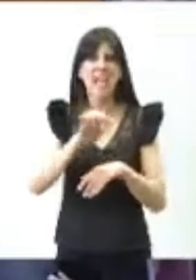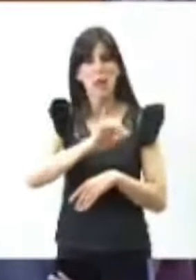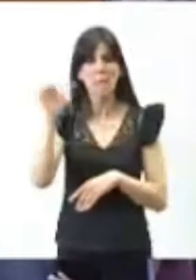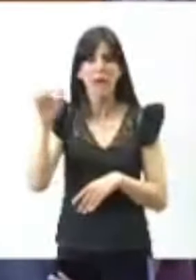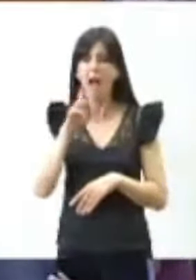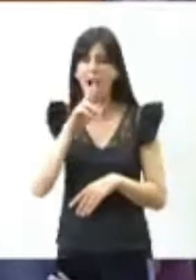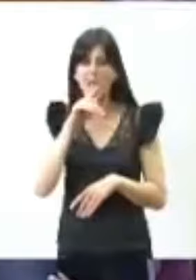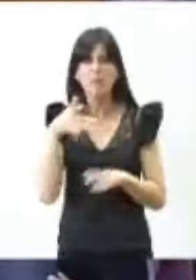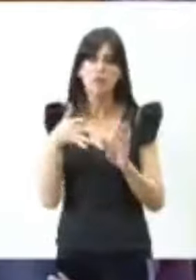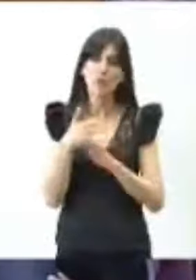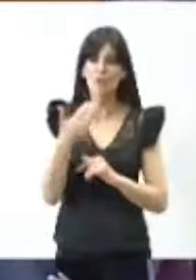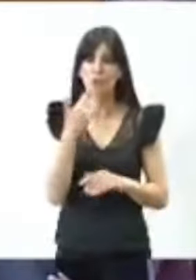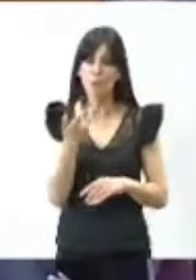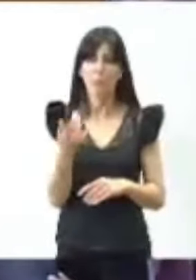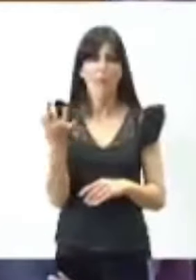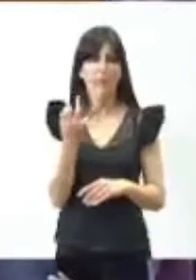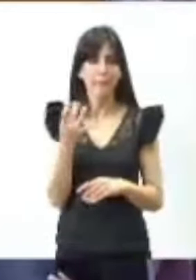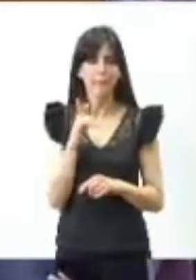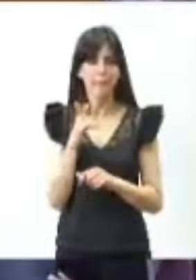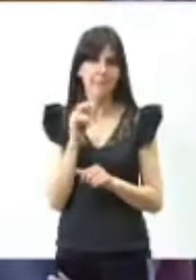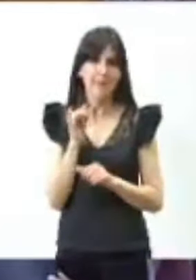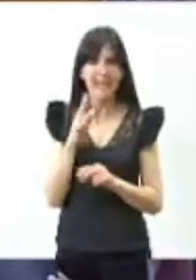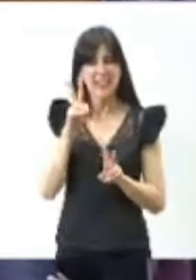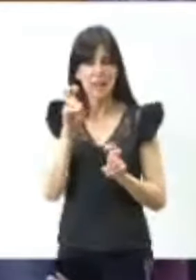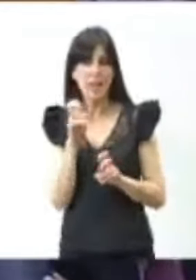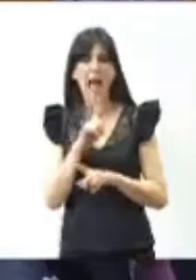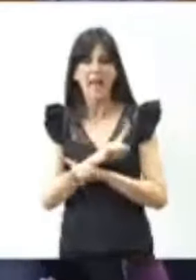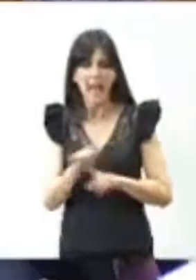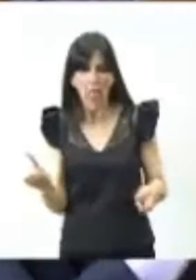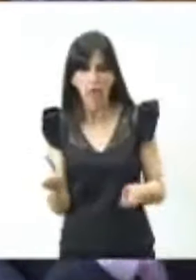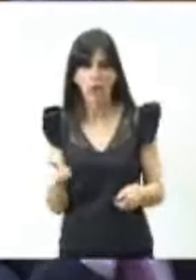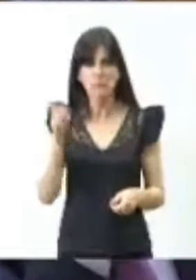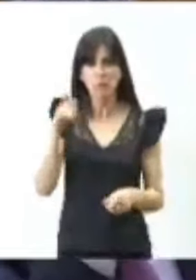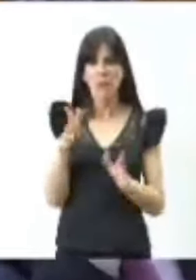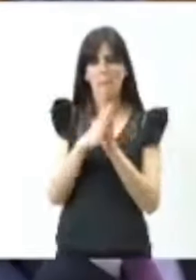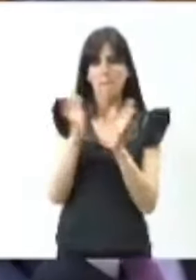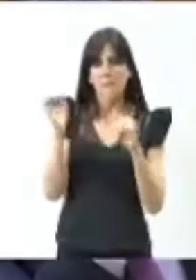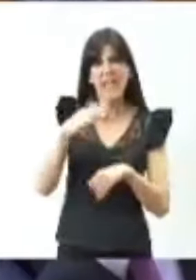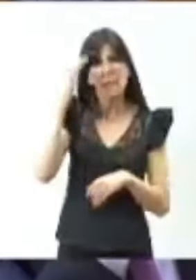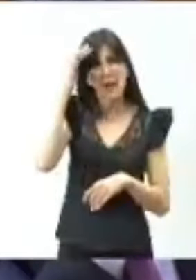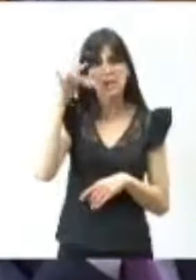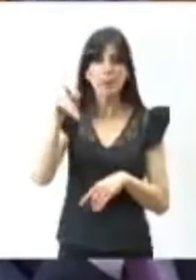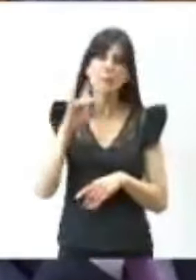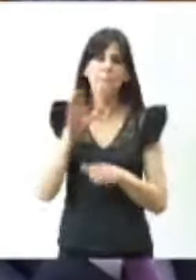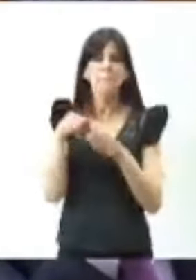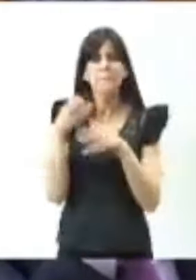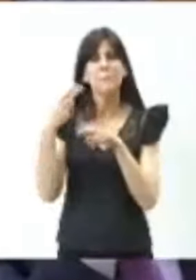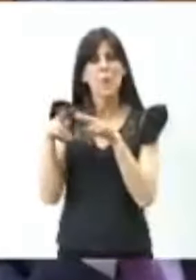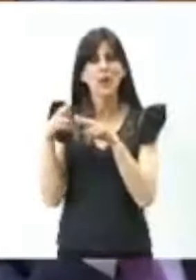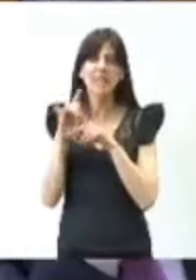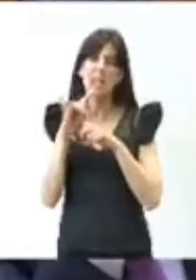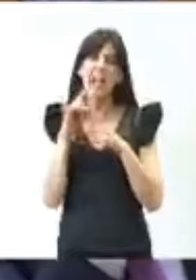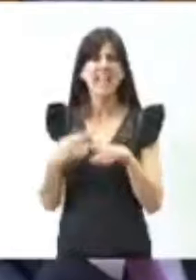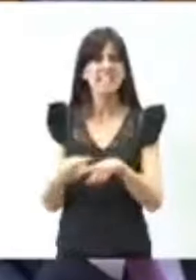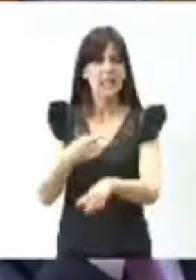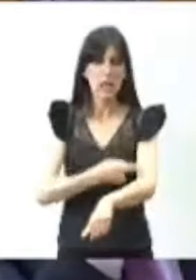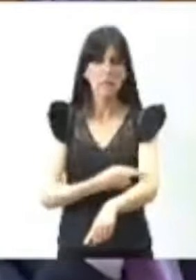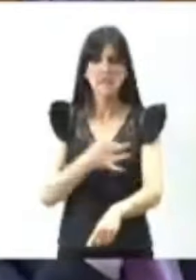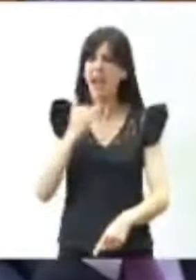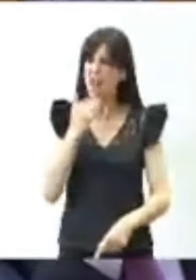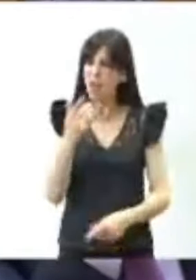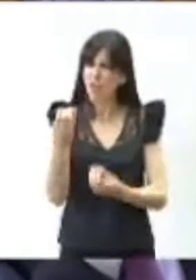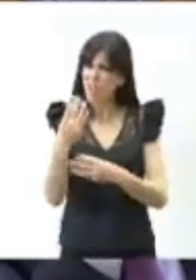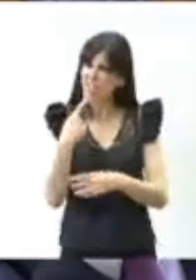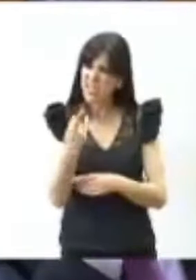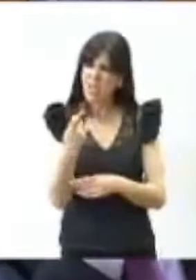de agarrarse al negacionismo y también de los pactos imaginarios con partidos extremistas. Y también algo que le escuché, de unas